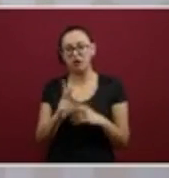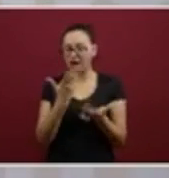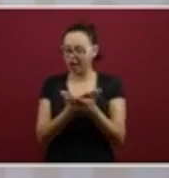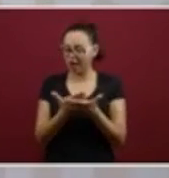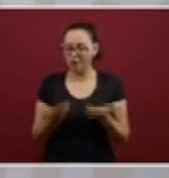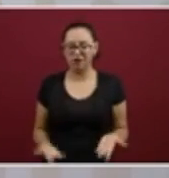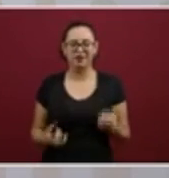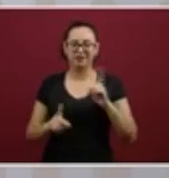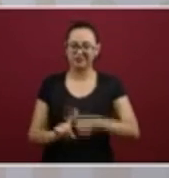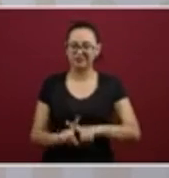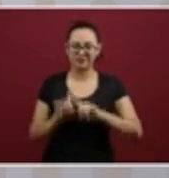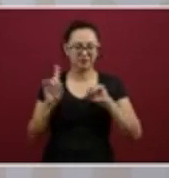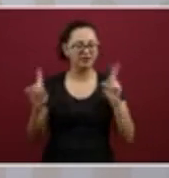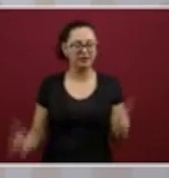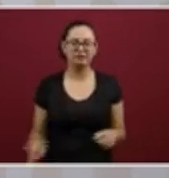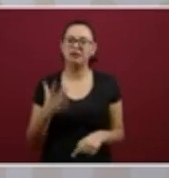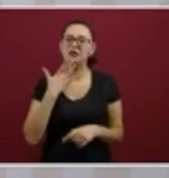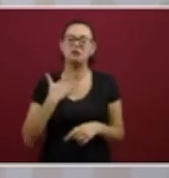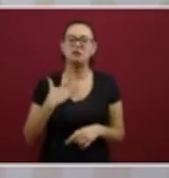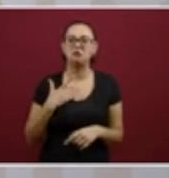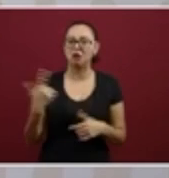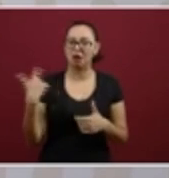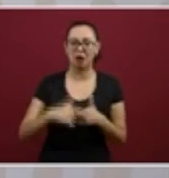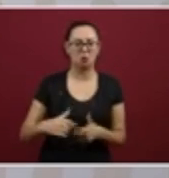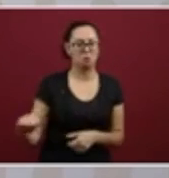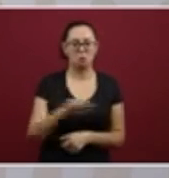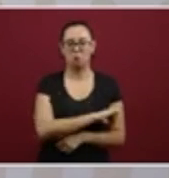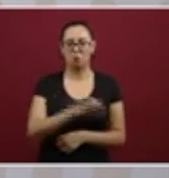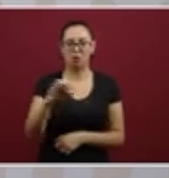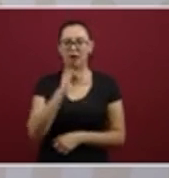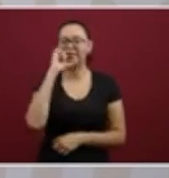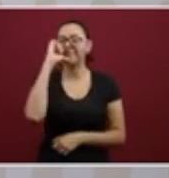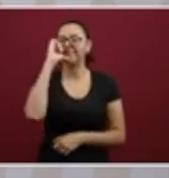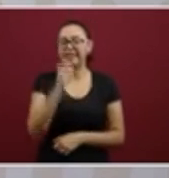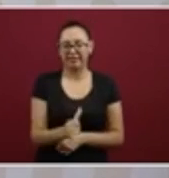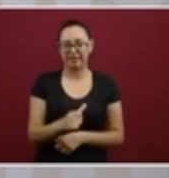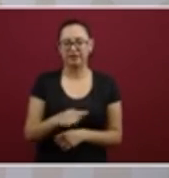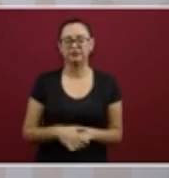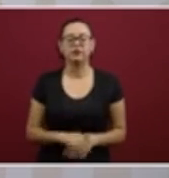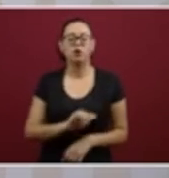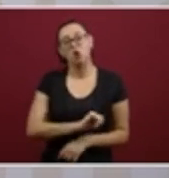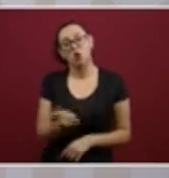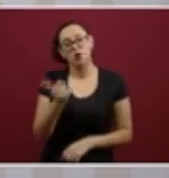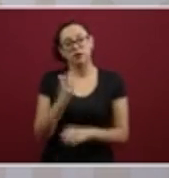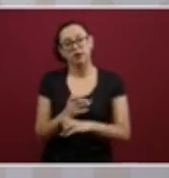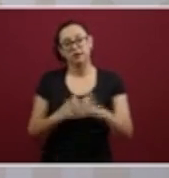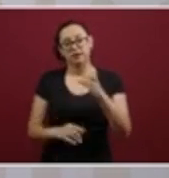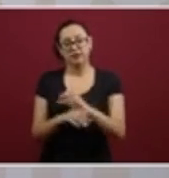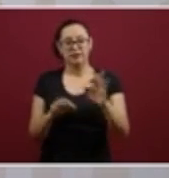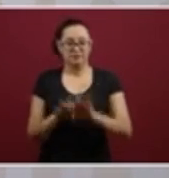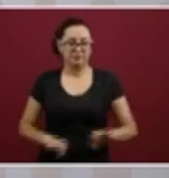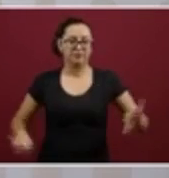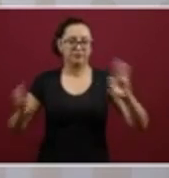no va a haber gasolinazos. Y otra cosa también importante